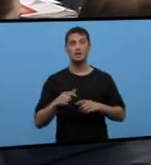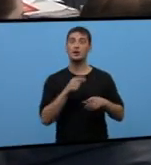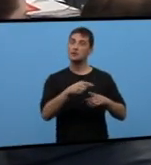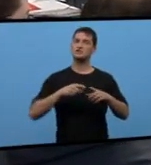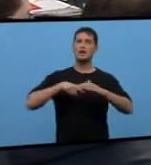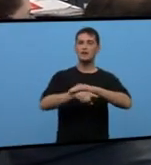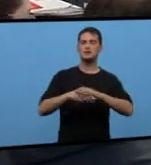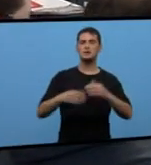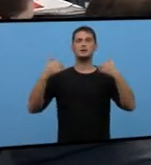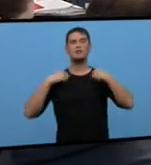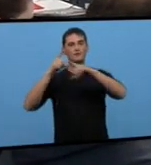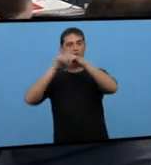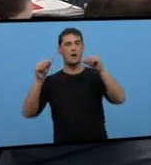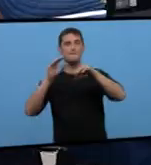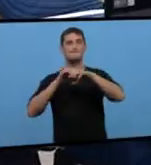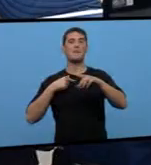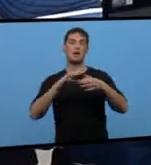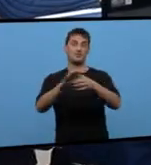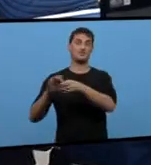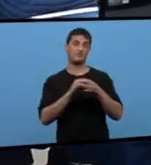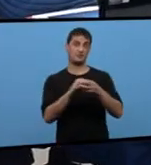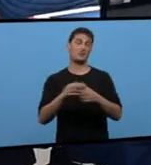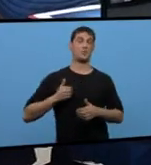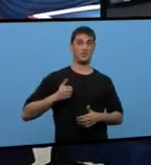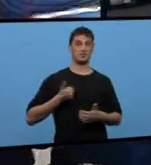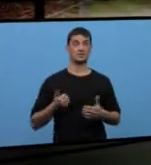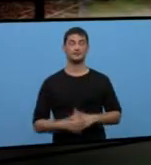xestión corre cargo da Fundación TIC para aproveitar sinerxias.